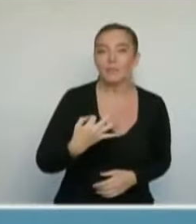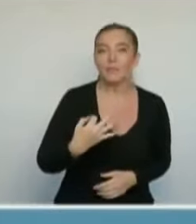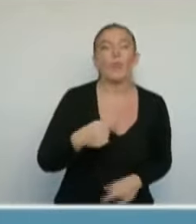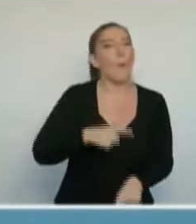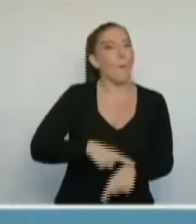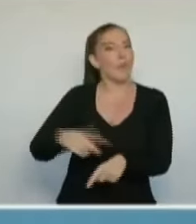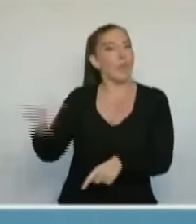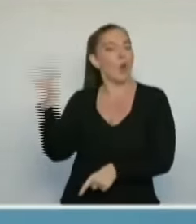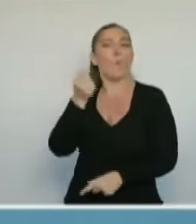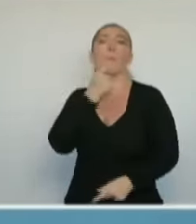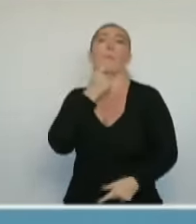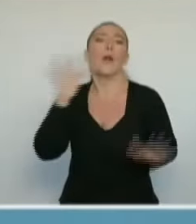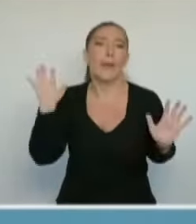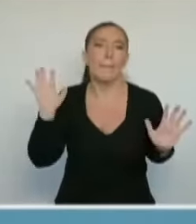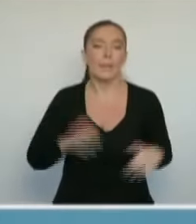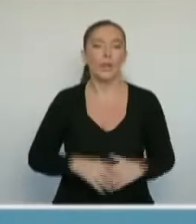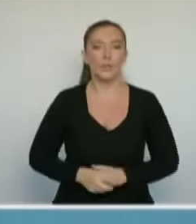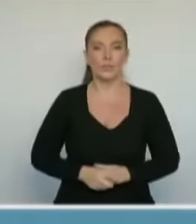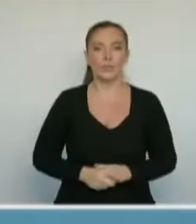escuché, por ejemplo,